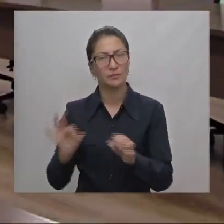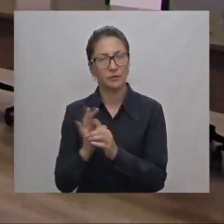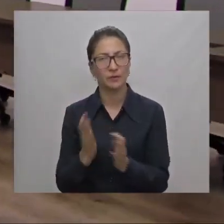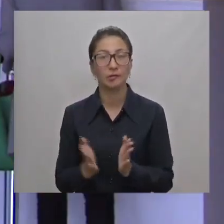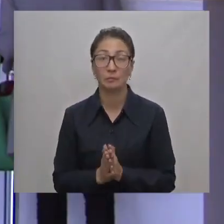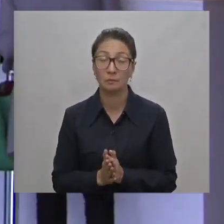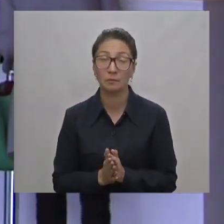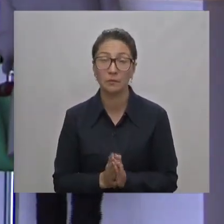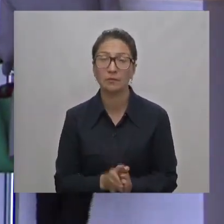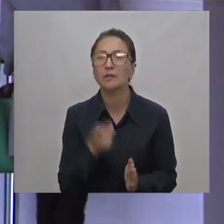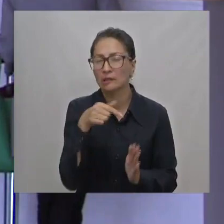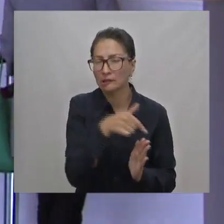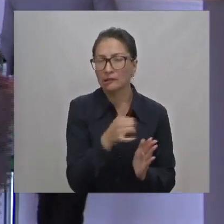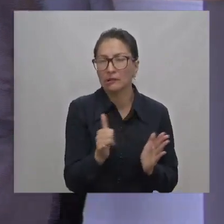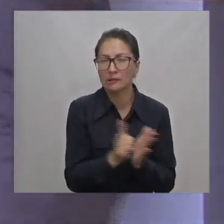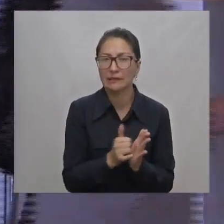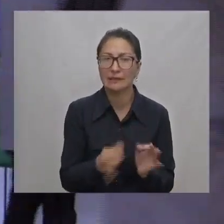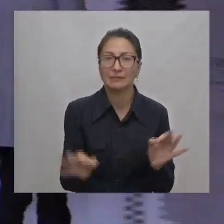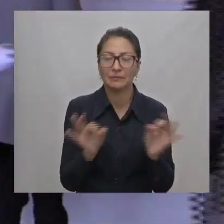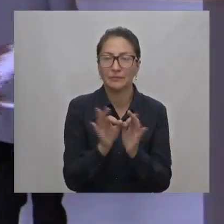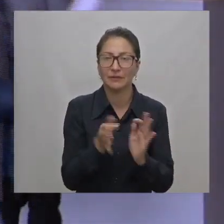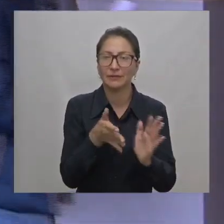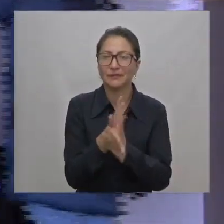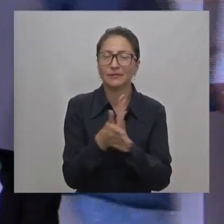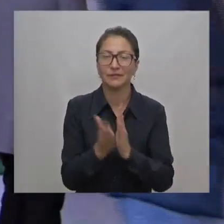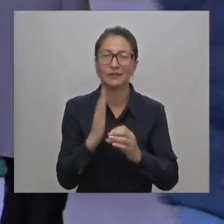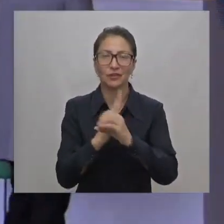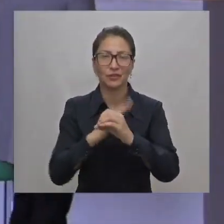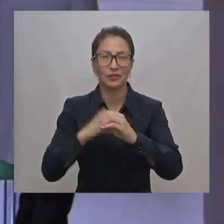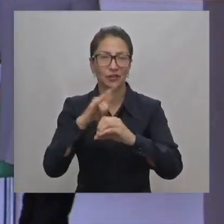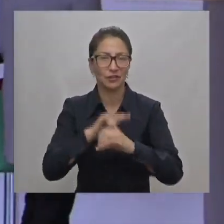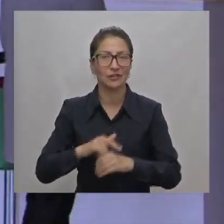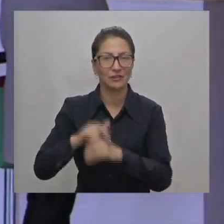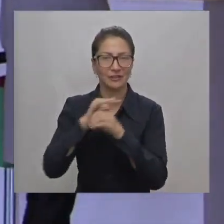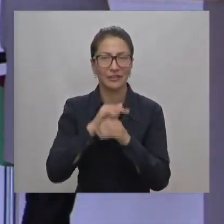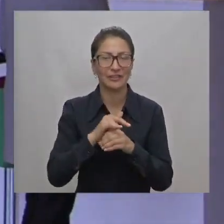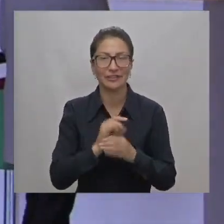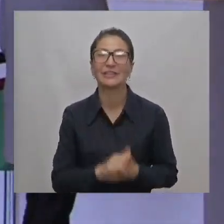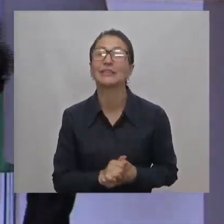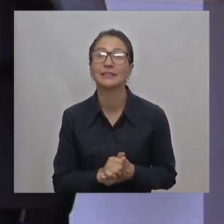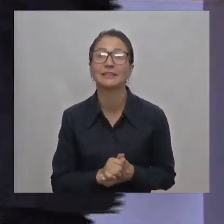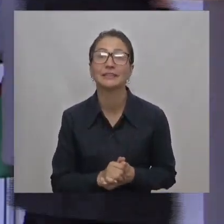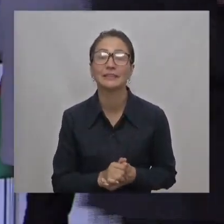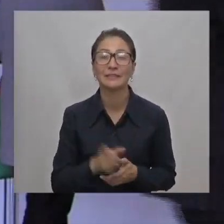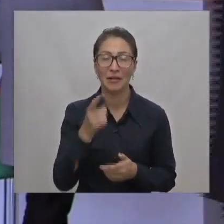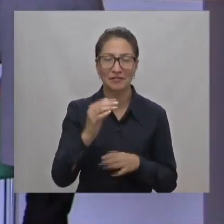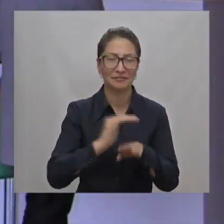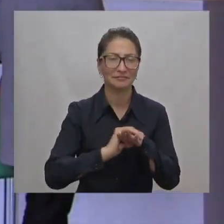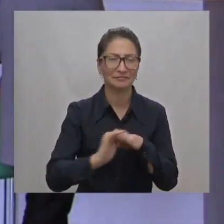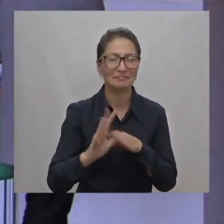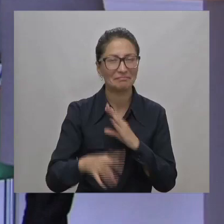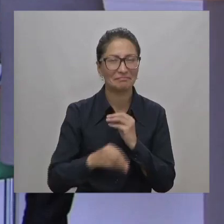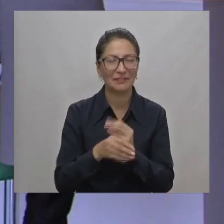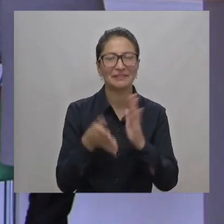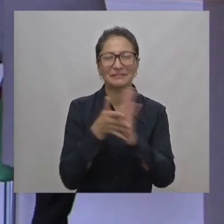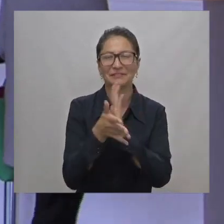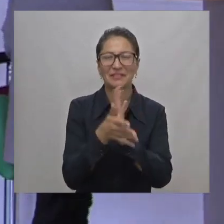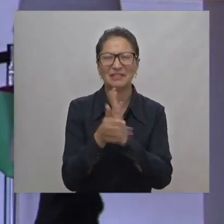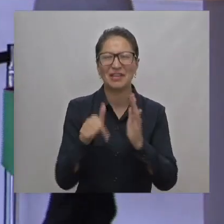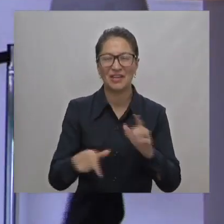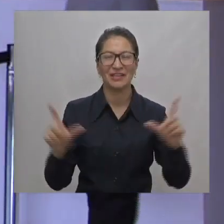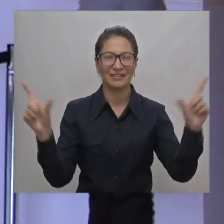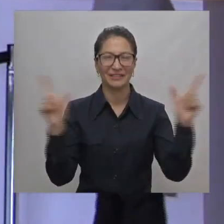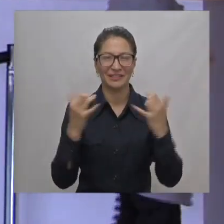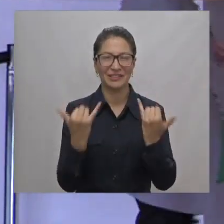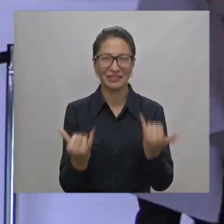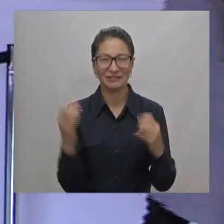gobierno. Esta es la información extraordinaria que se registra en la Contraloría General de la República. Ahora los invitamos a más